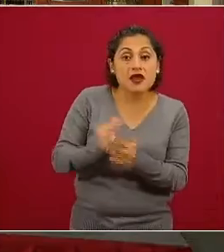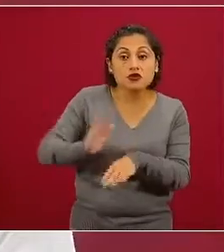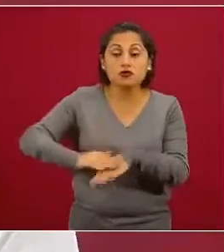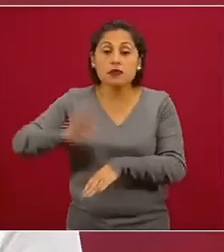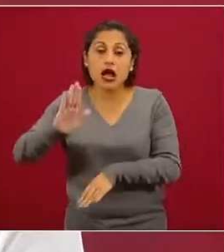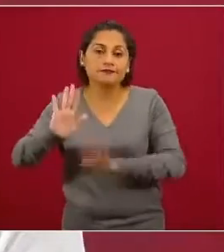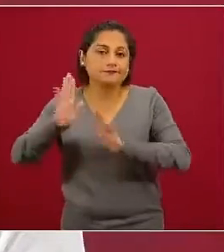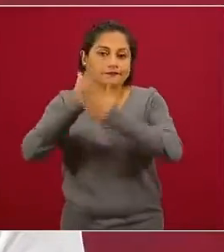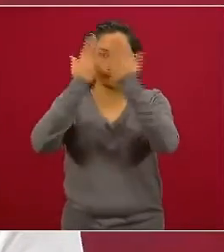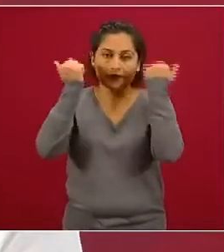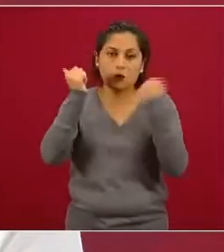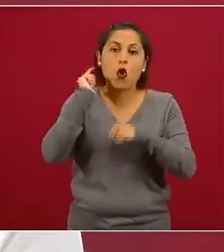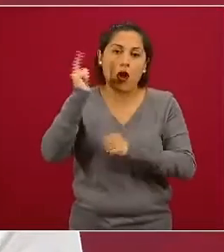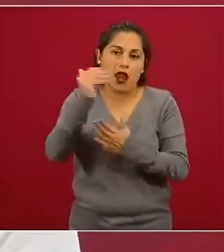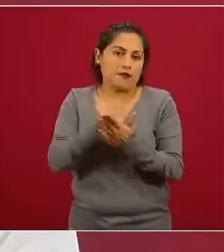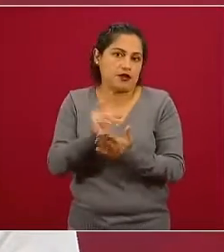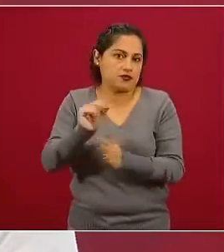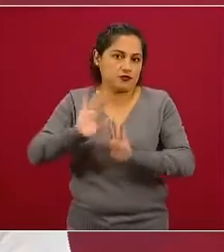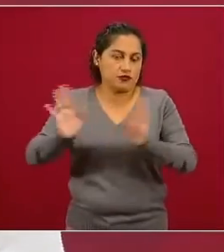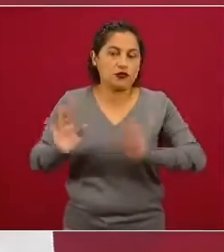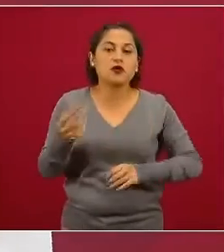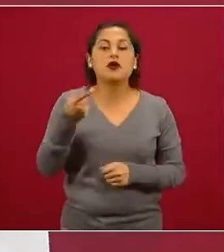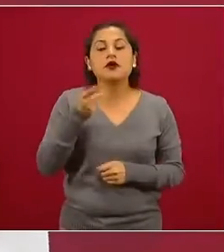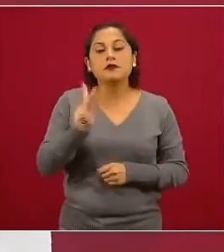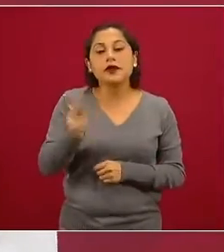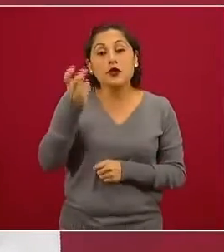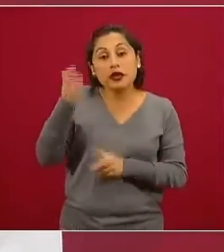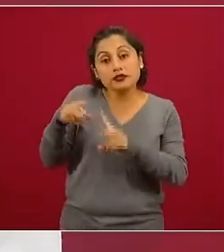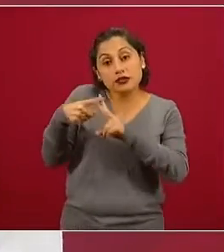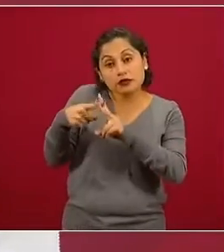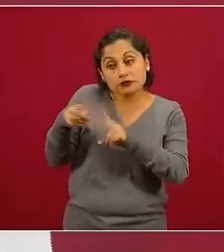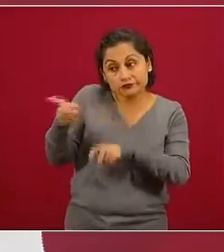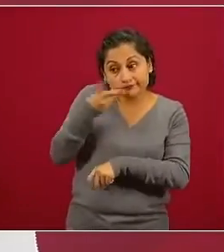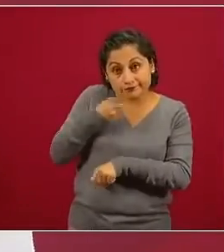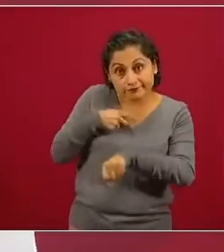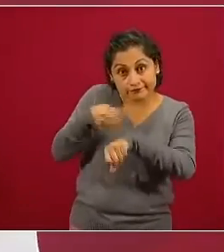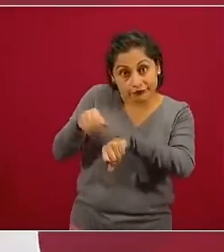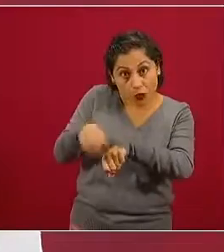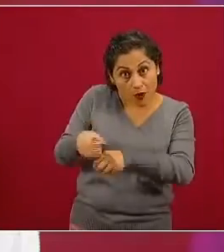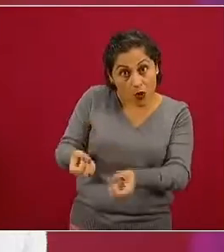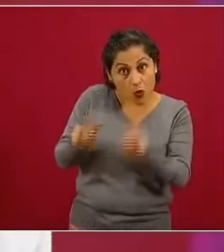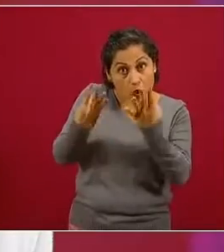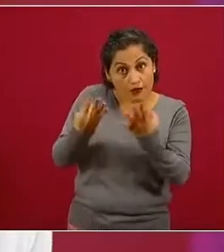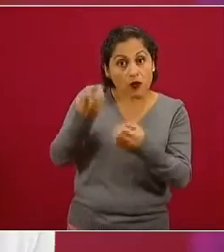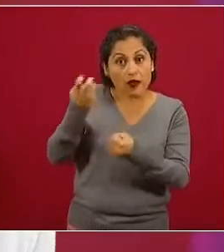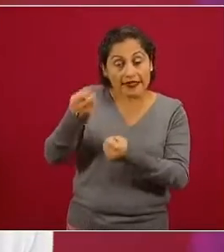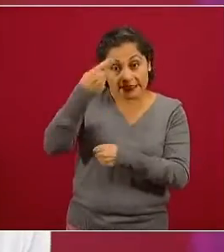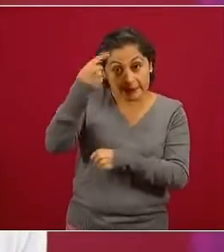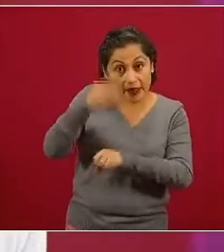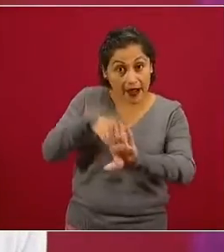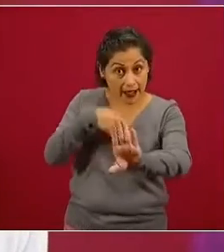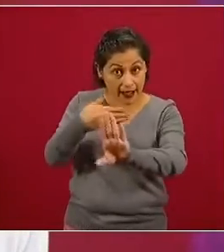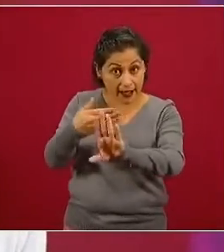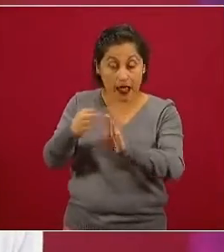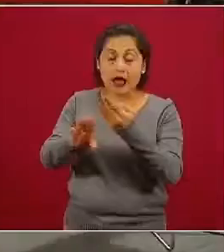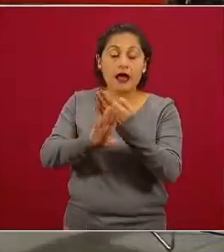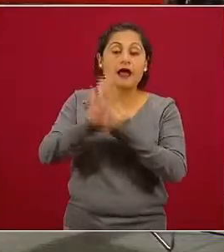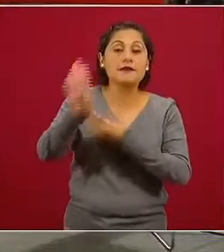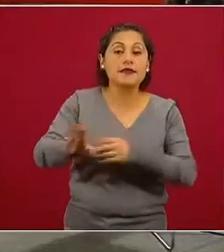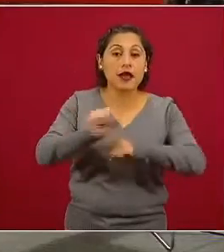o específicamente a la Cámara de Diputados, para el paquete fiscal del presupuesto de egresos de la Federación 2021, mismo que apenas empezó su